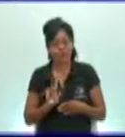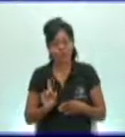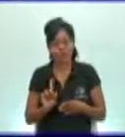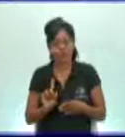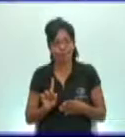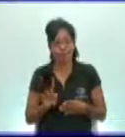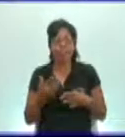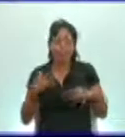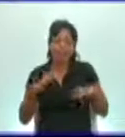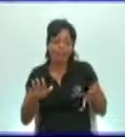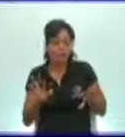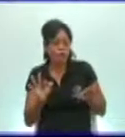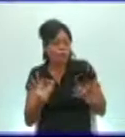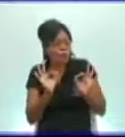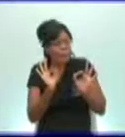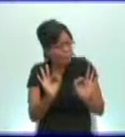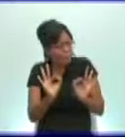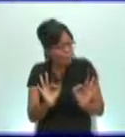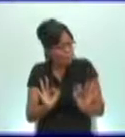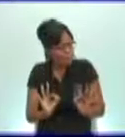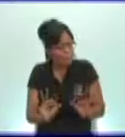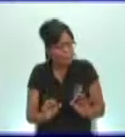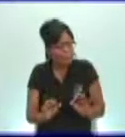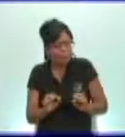quiera enfatizar, asegurar,